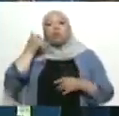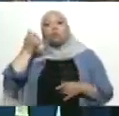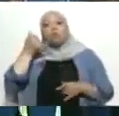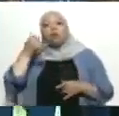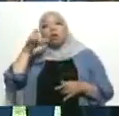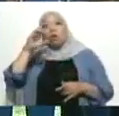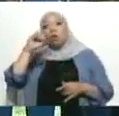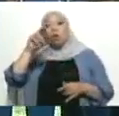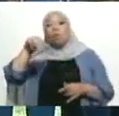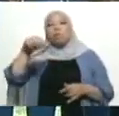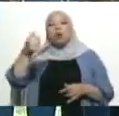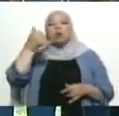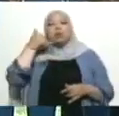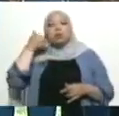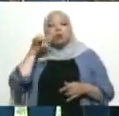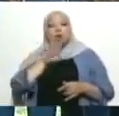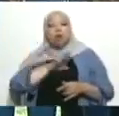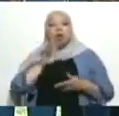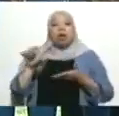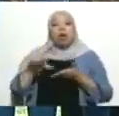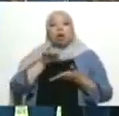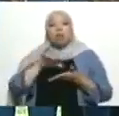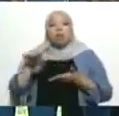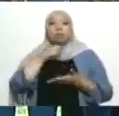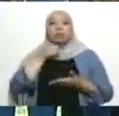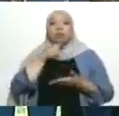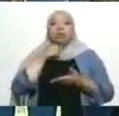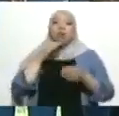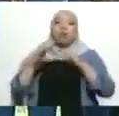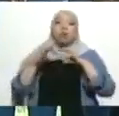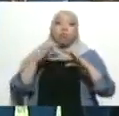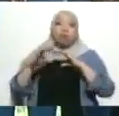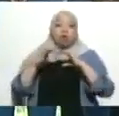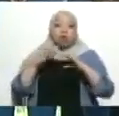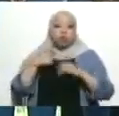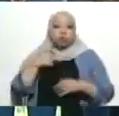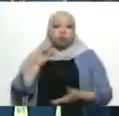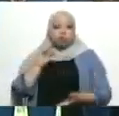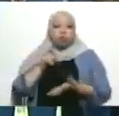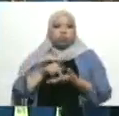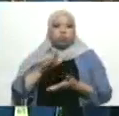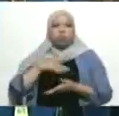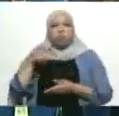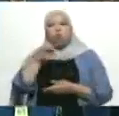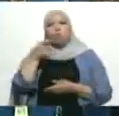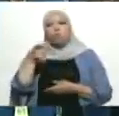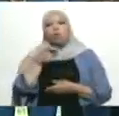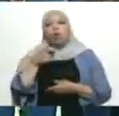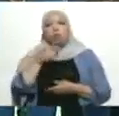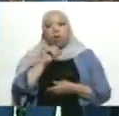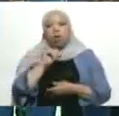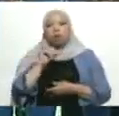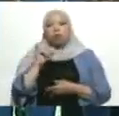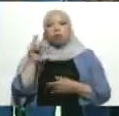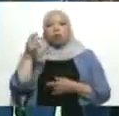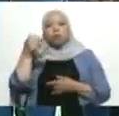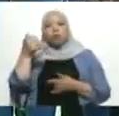estaba aquí también, era el único que como que yo me podía comunicar con ellos. Yo les decía, búscalo donde esté y me lo